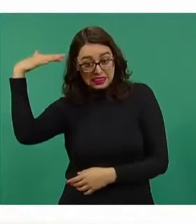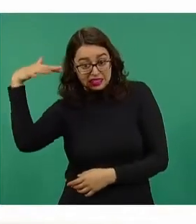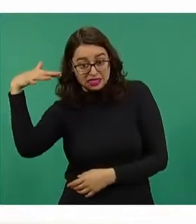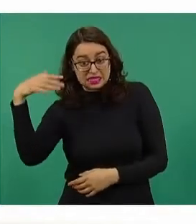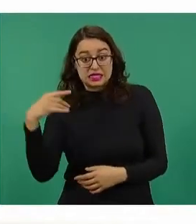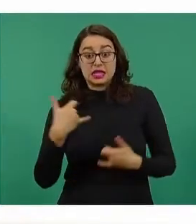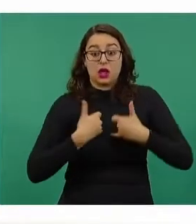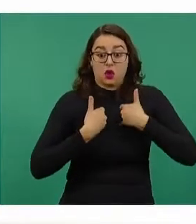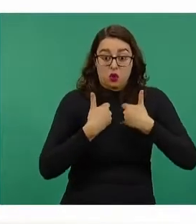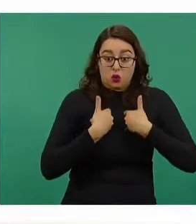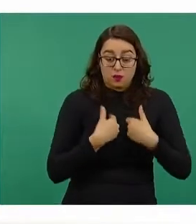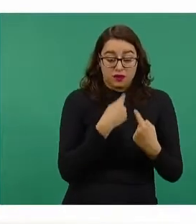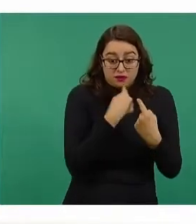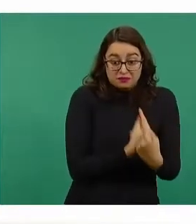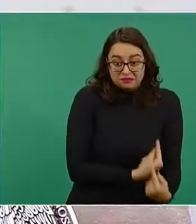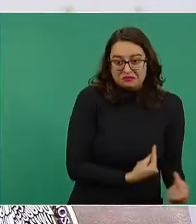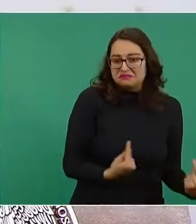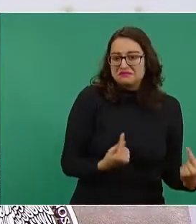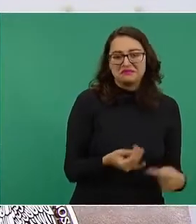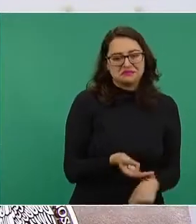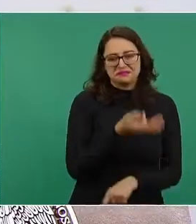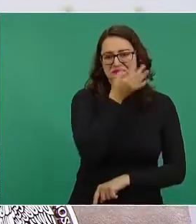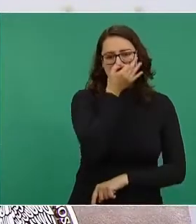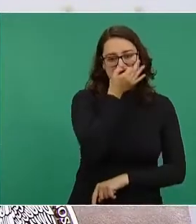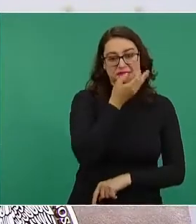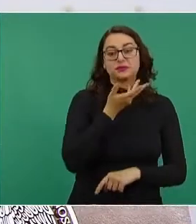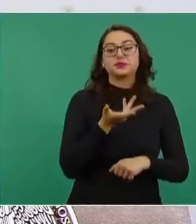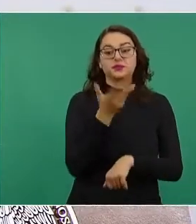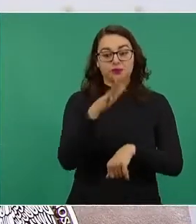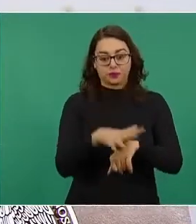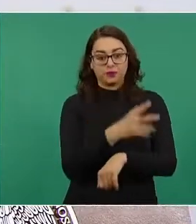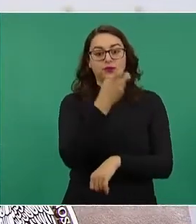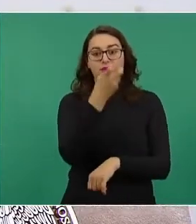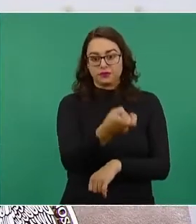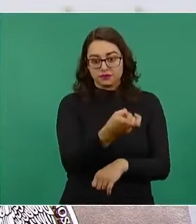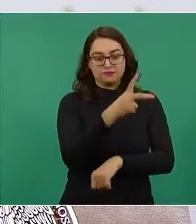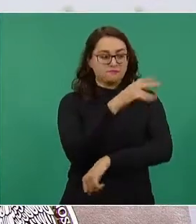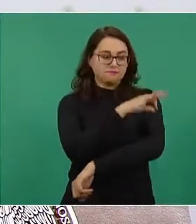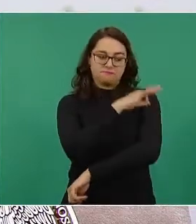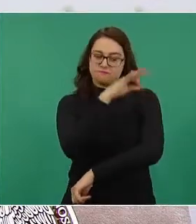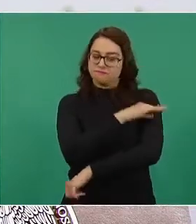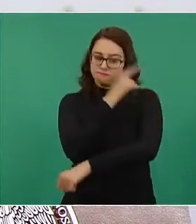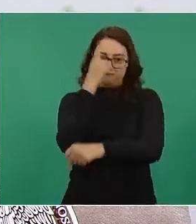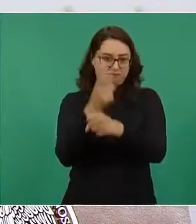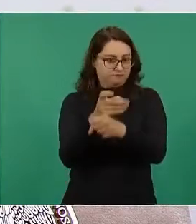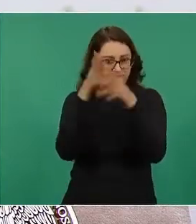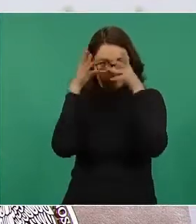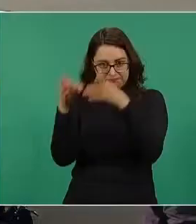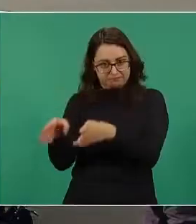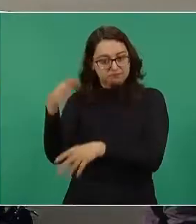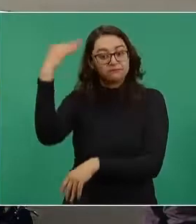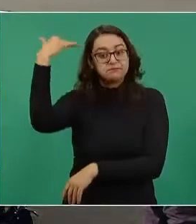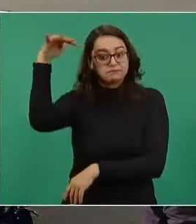personas adolescentes y niñas. Por esa razón es que hemos enfocado el programa particularmente a personas adultas. Pero ya